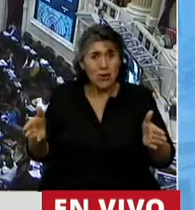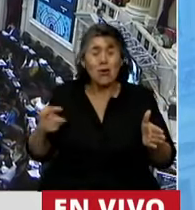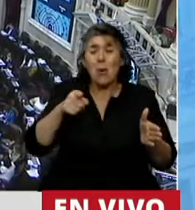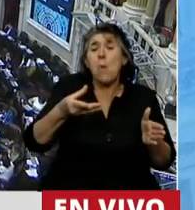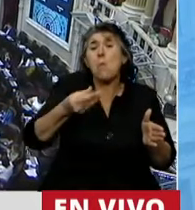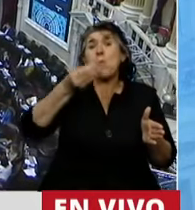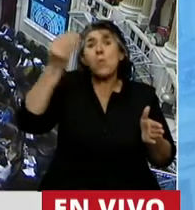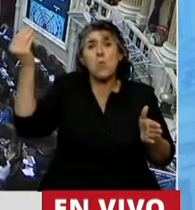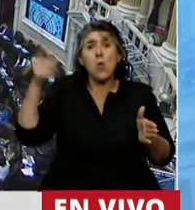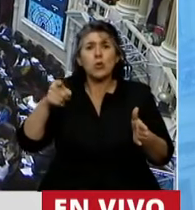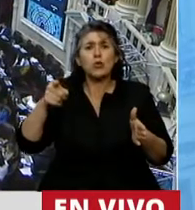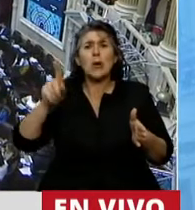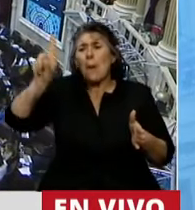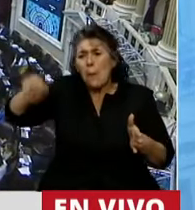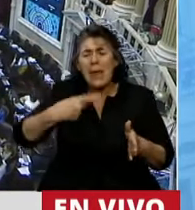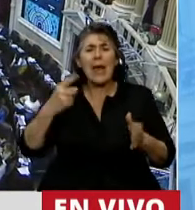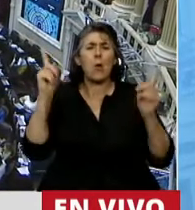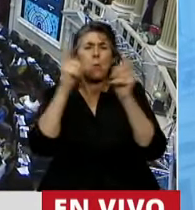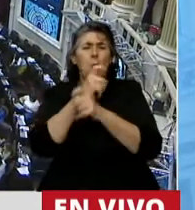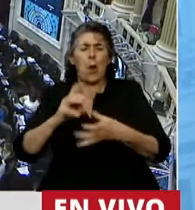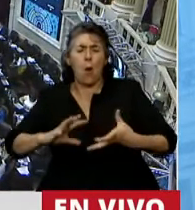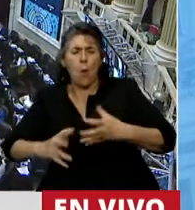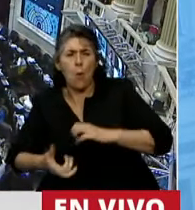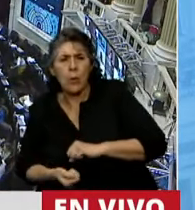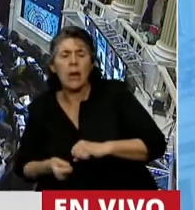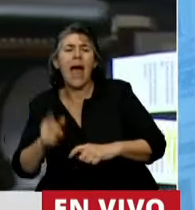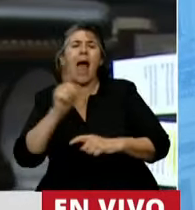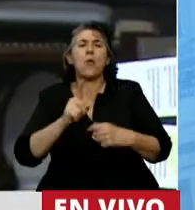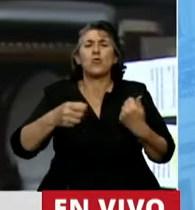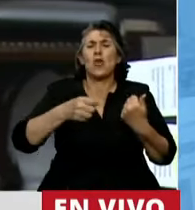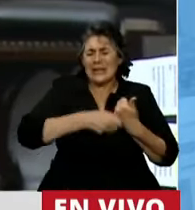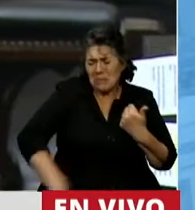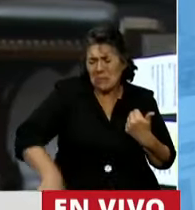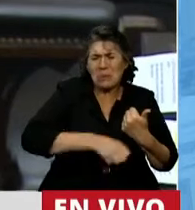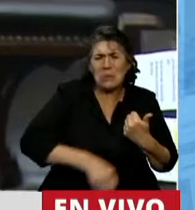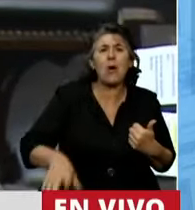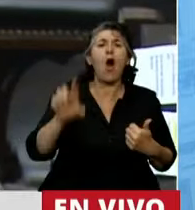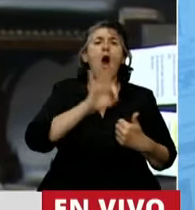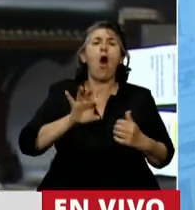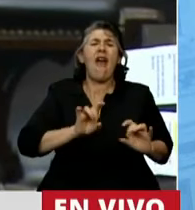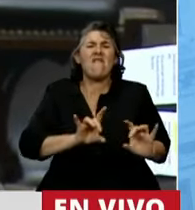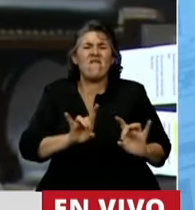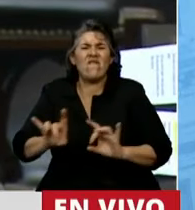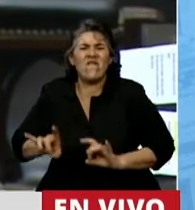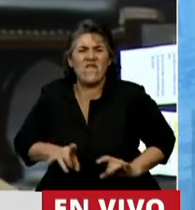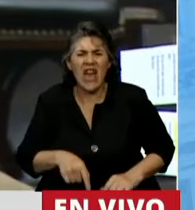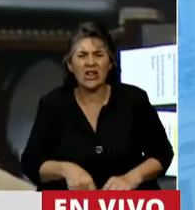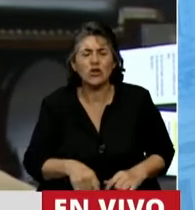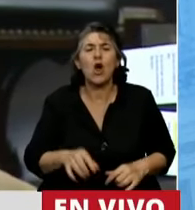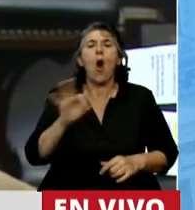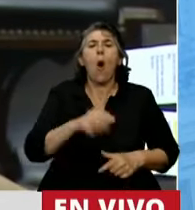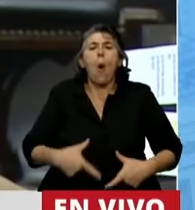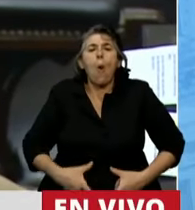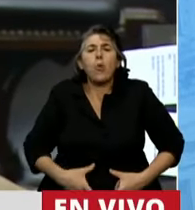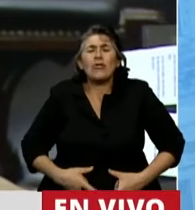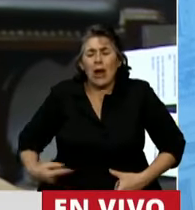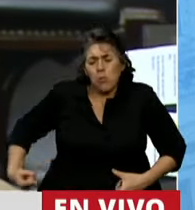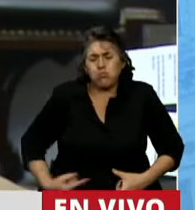tienen complicaciones médicas que van desde hemorragias, infecciones, perforaciones de